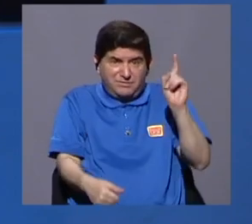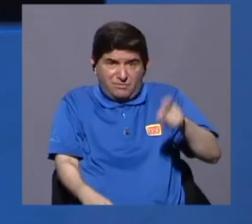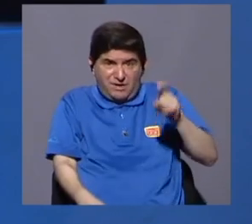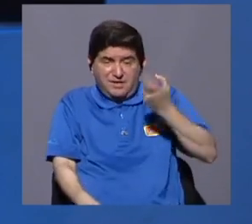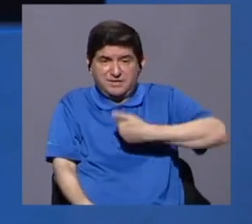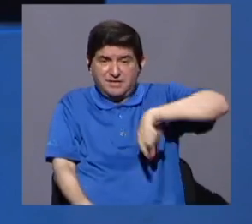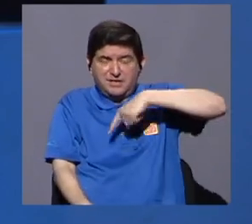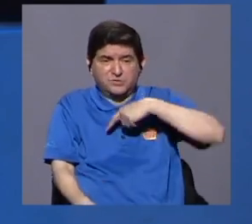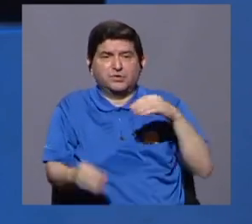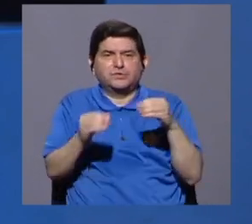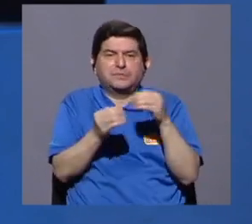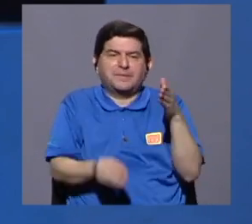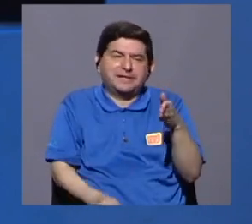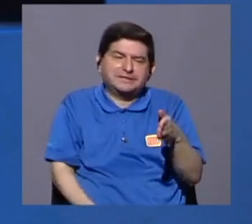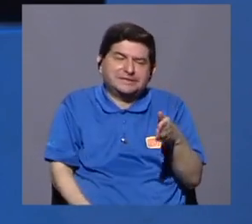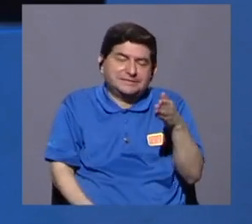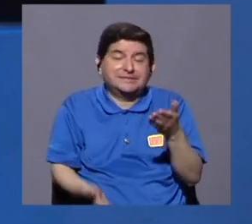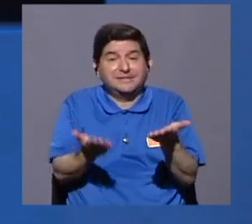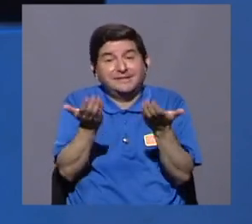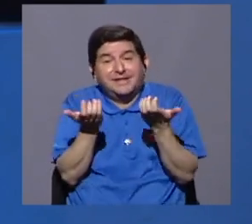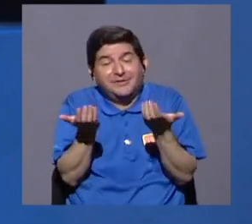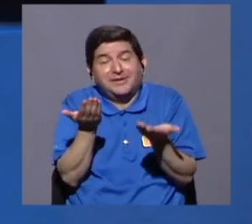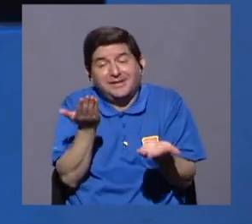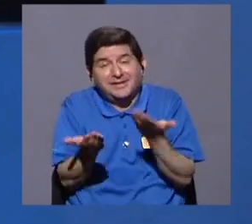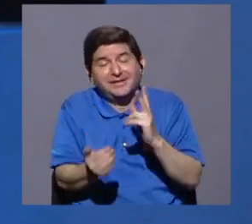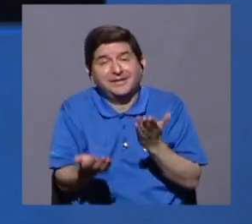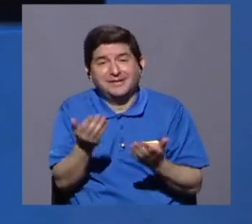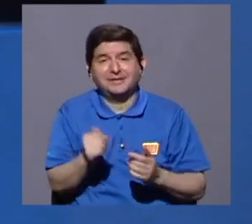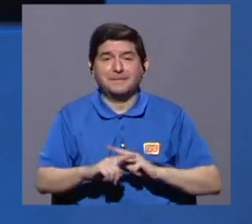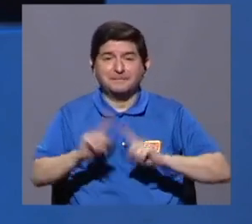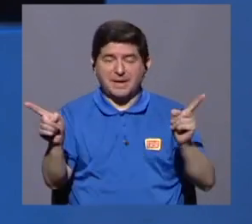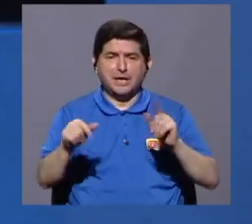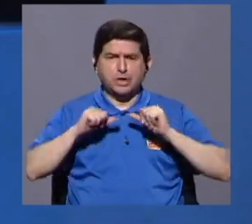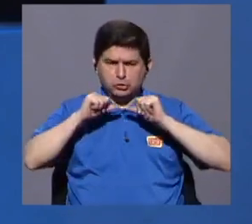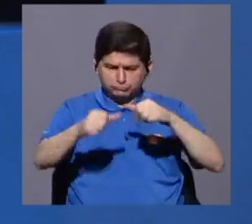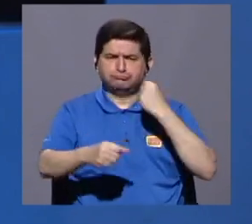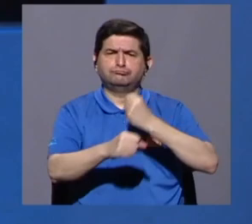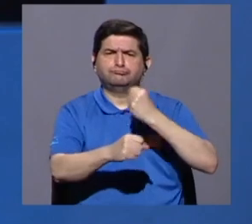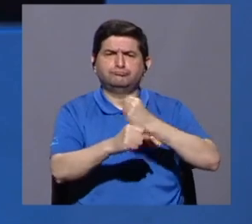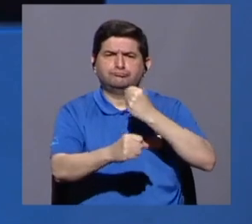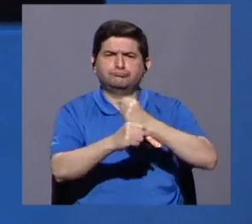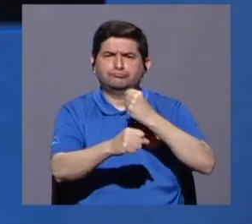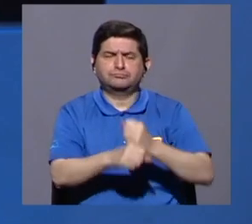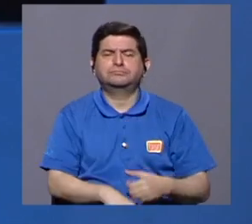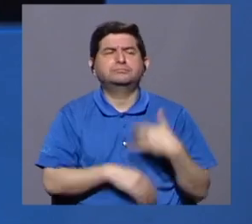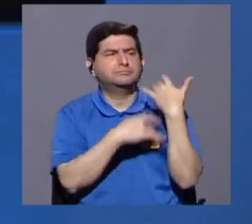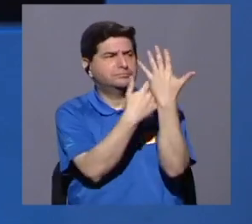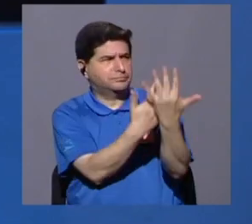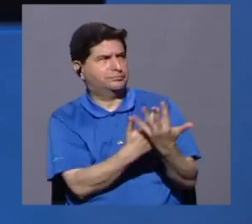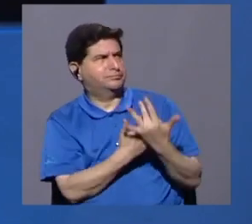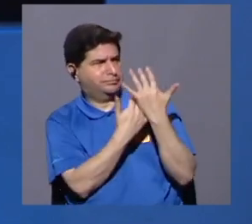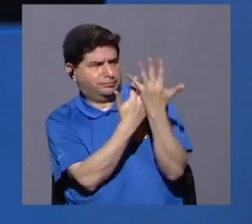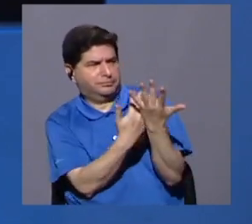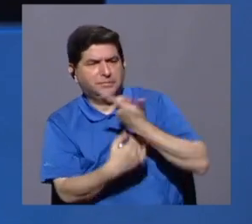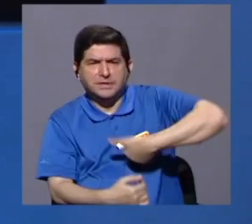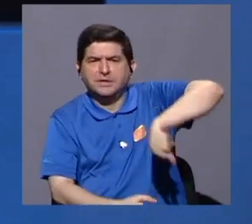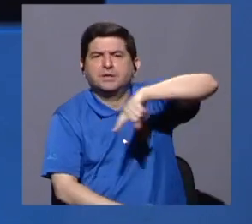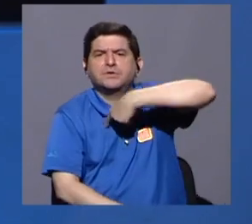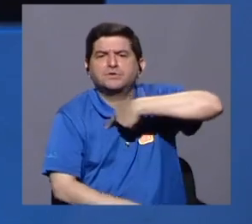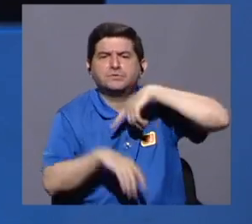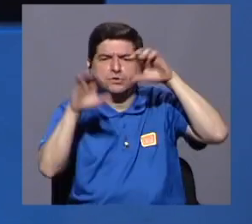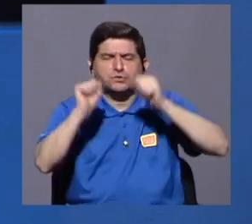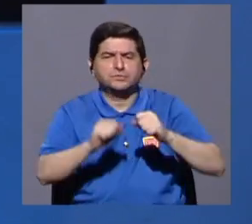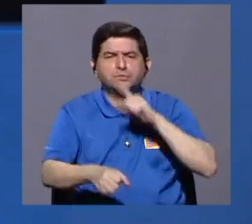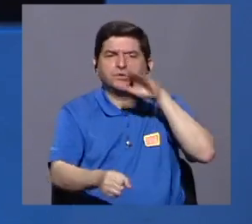vayamos un poquito más lento de lo que hubiéramos querido pero aún así continuamos trabajando y esperamos y poder